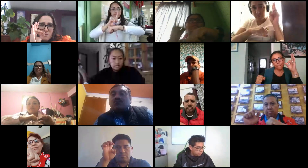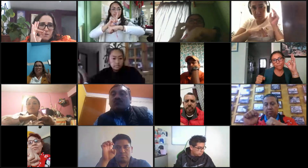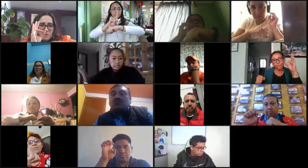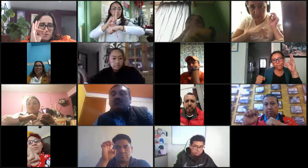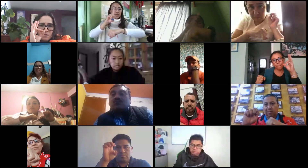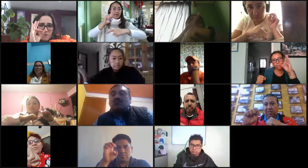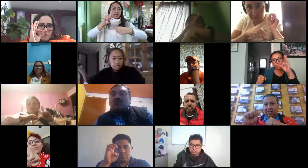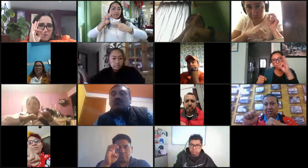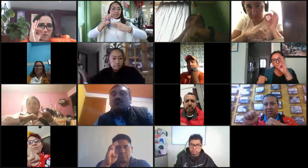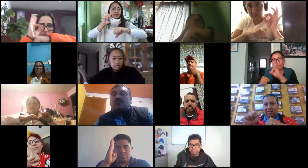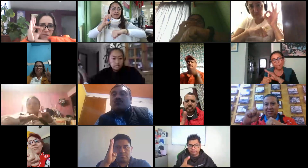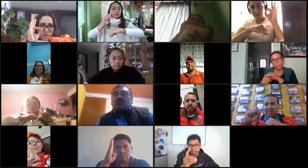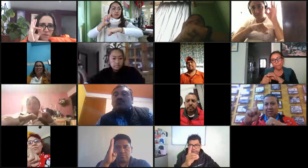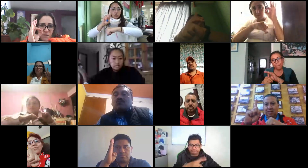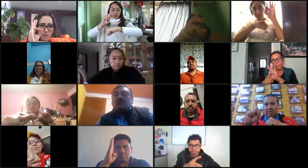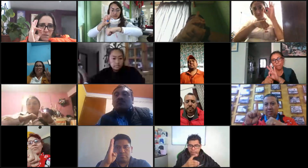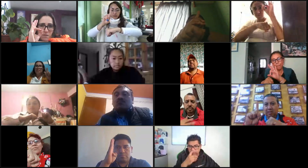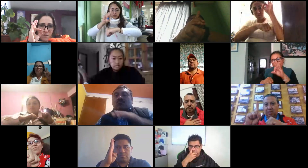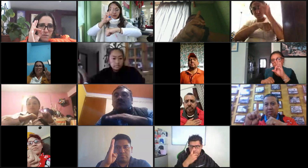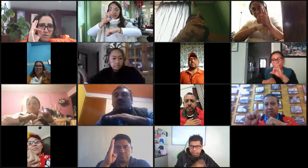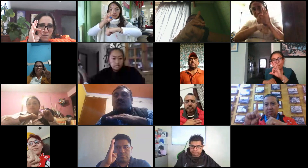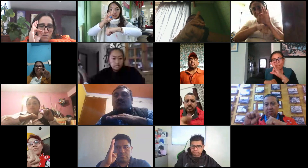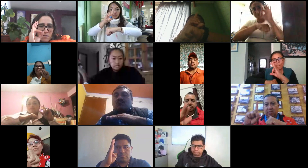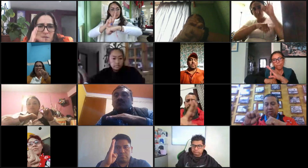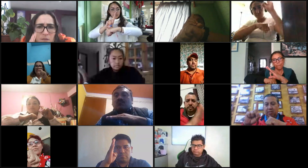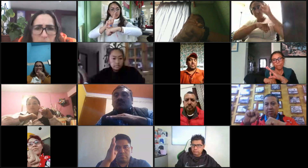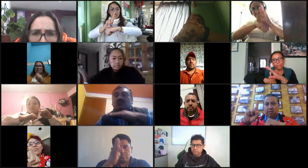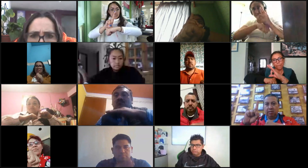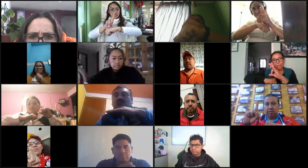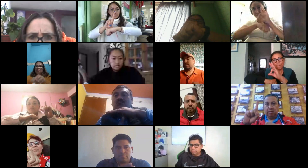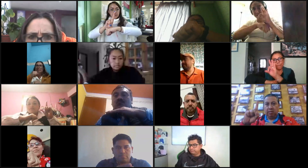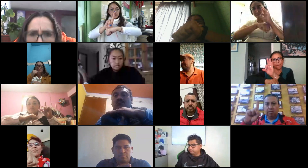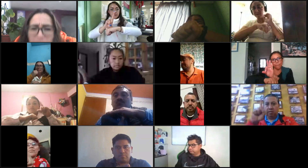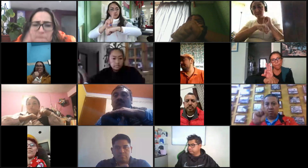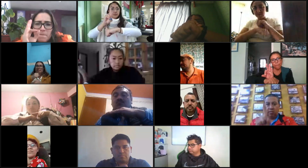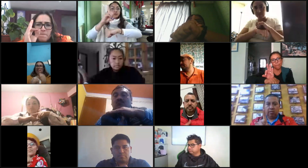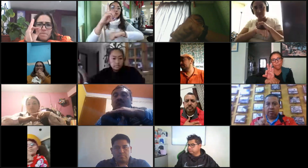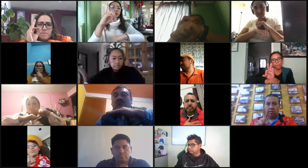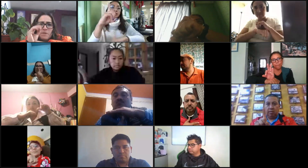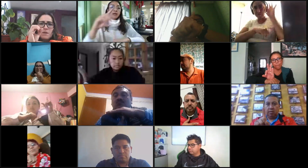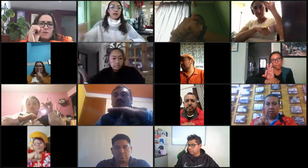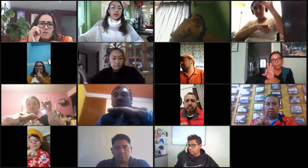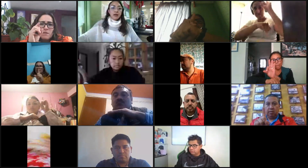día. Va a caer la letra D sobre mi puño de la mano base, día.